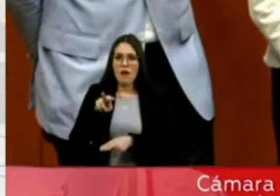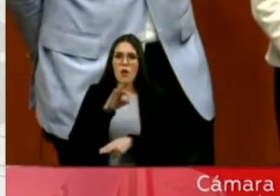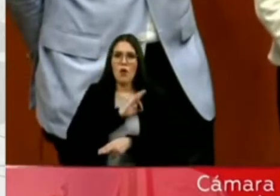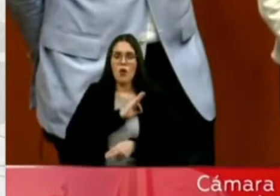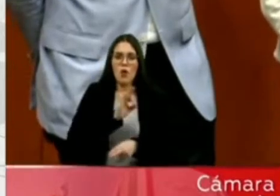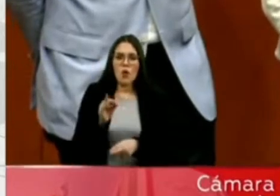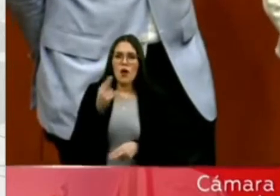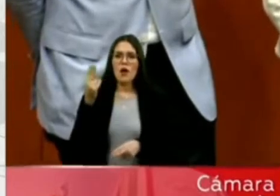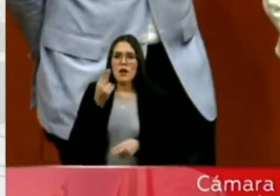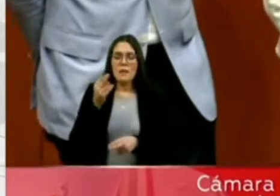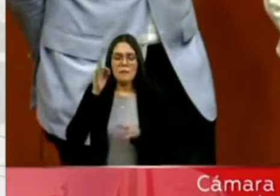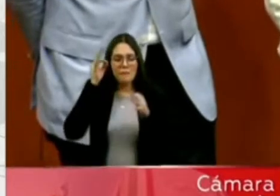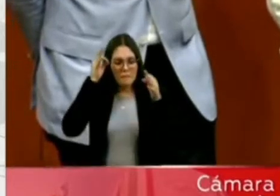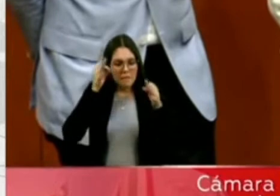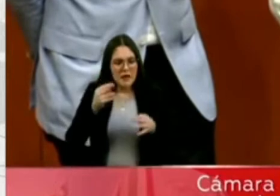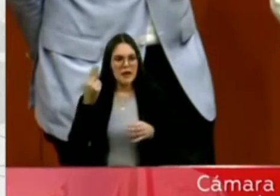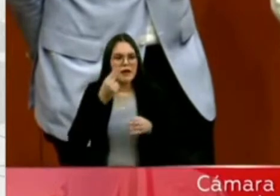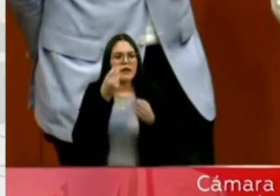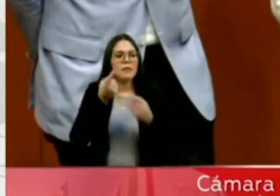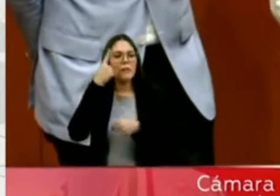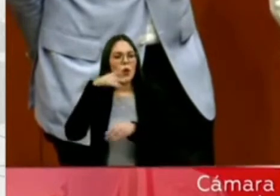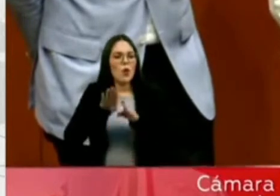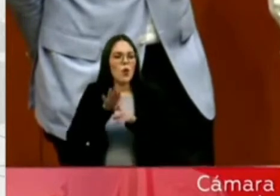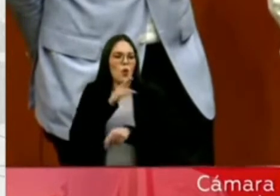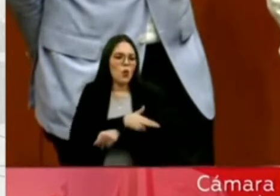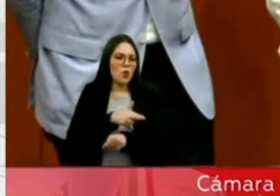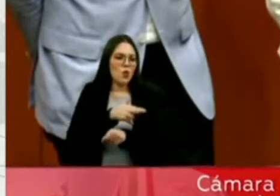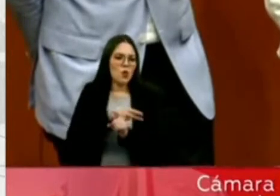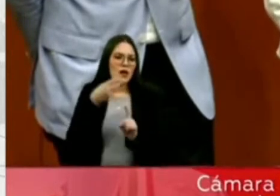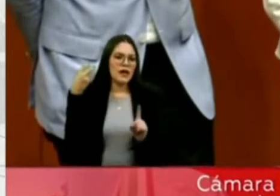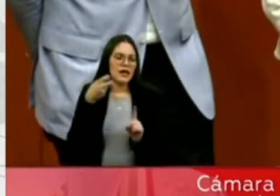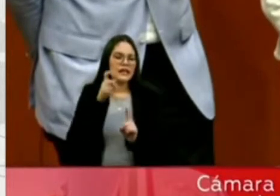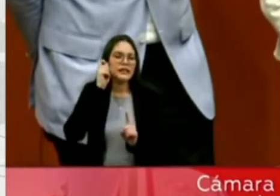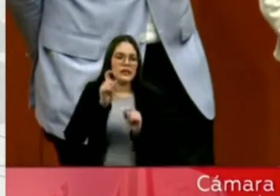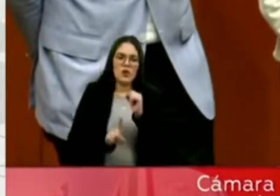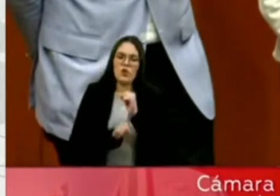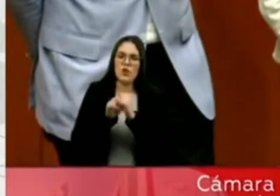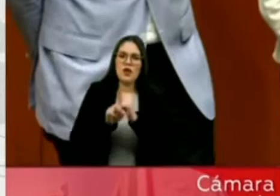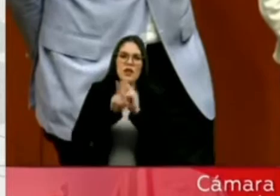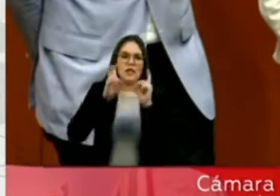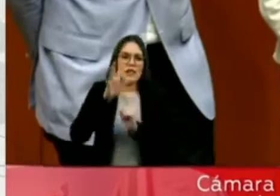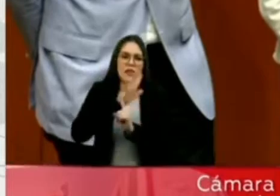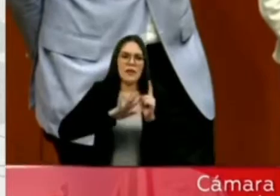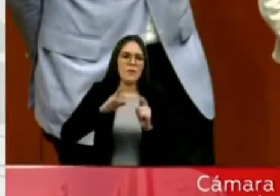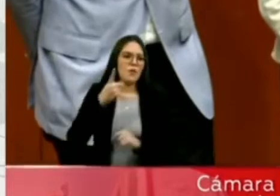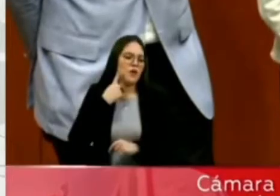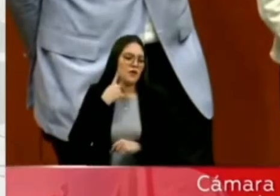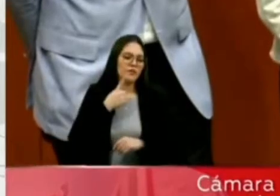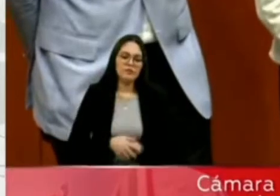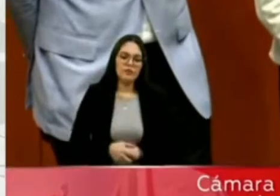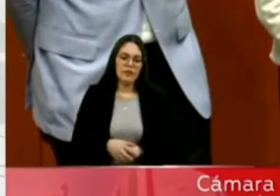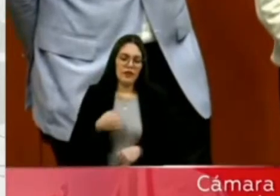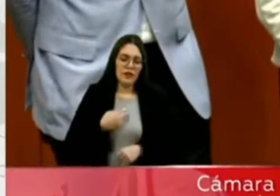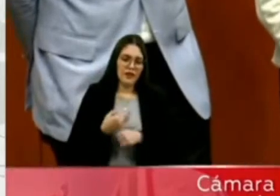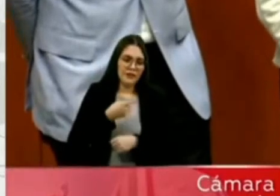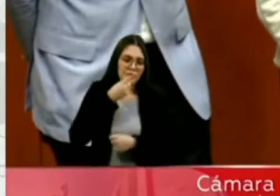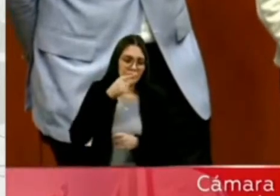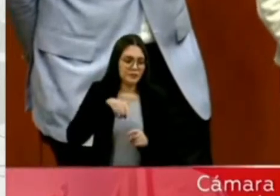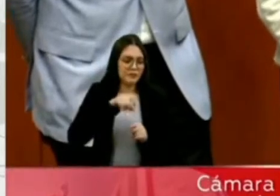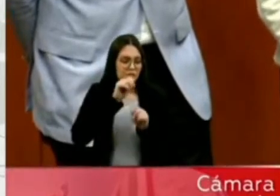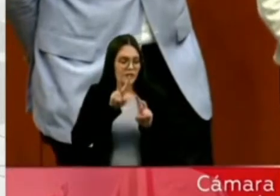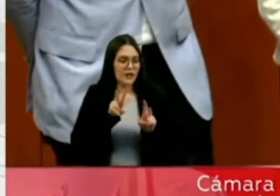salida adecuada para resolver esto, que es una crisis política. Perdón que lo diga en estos términos, pero